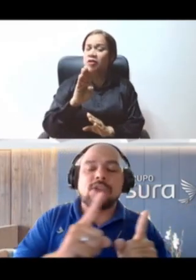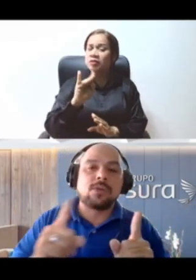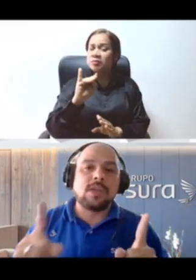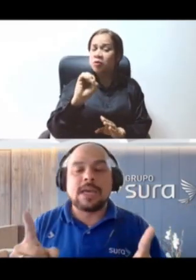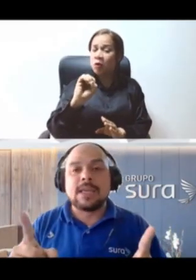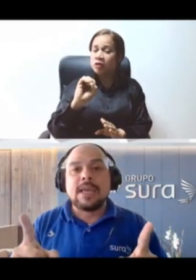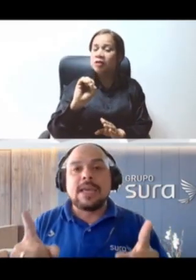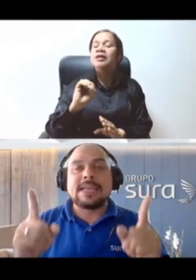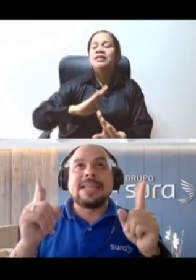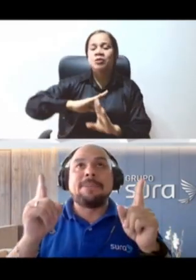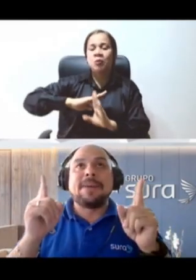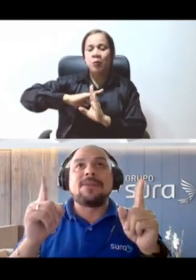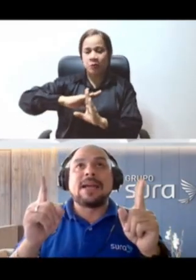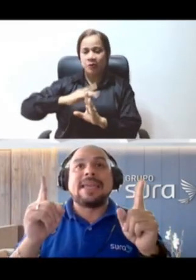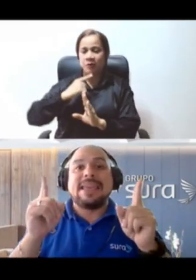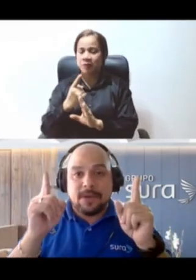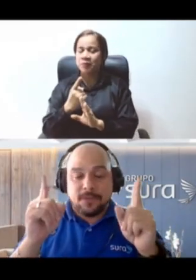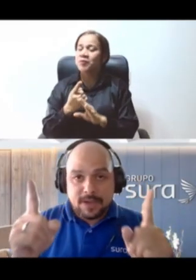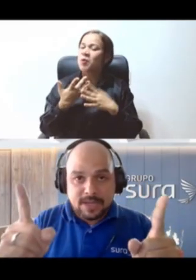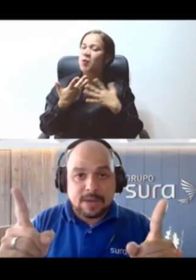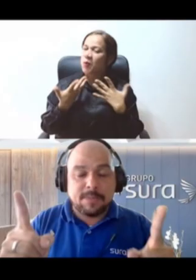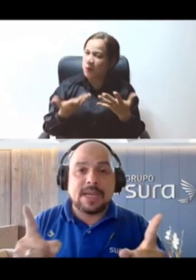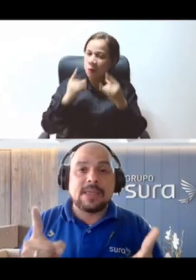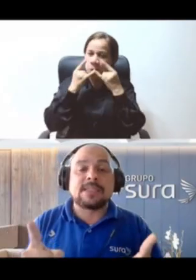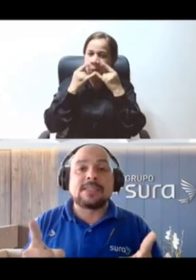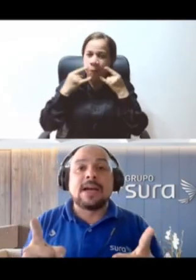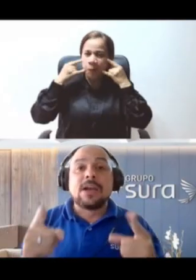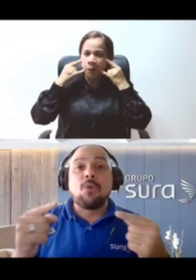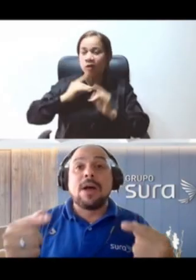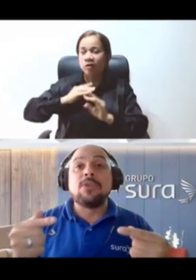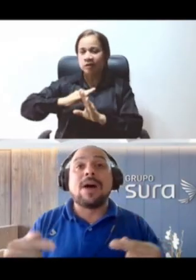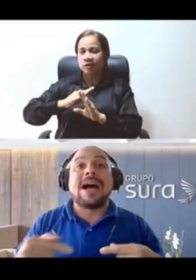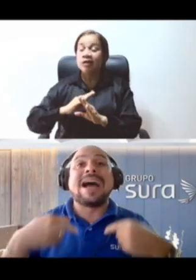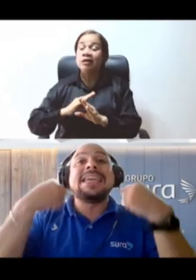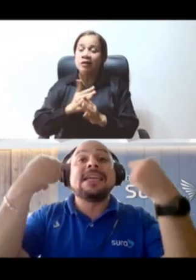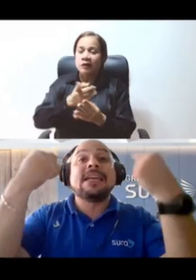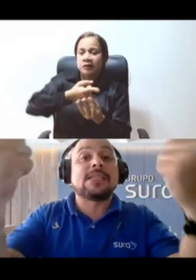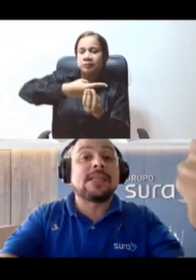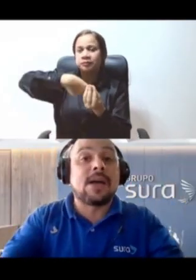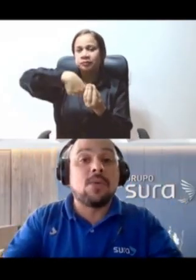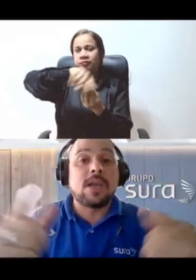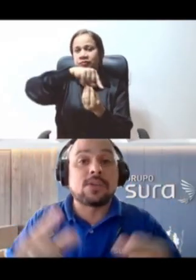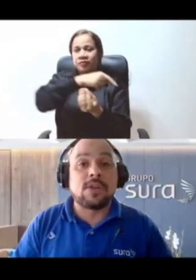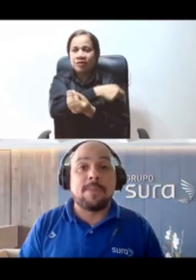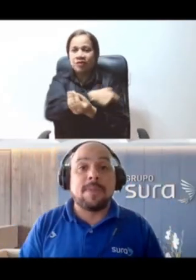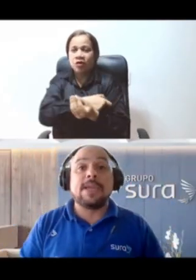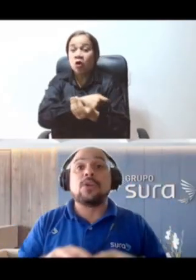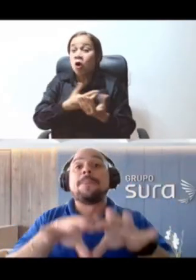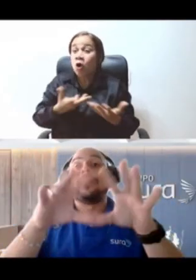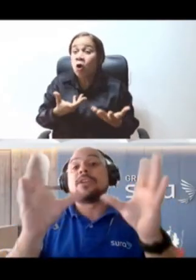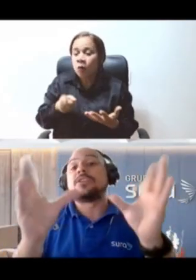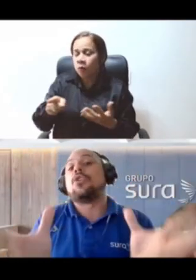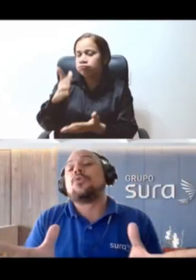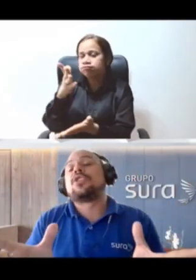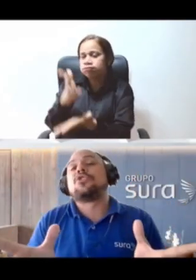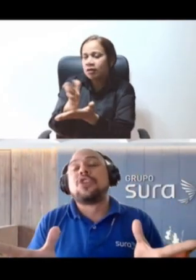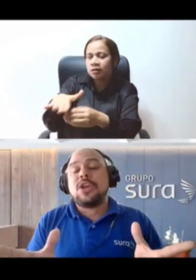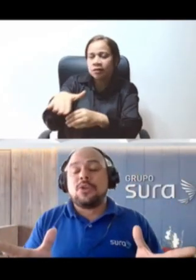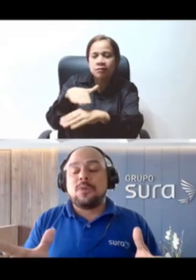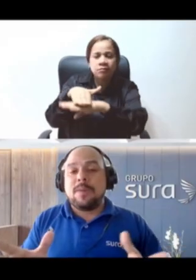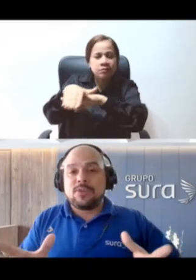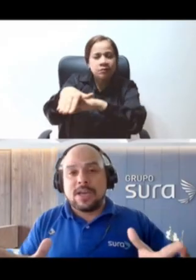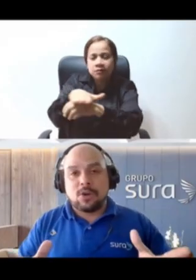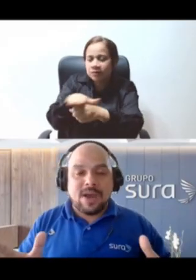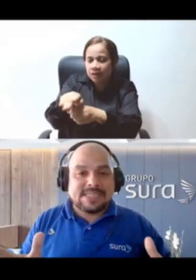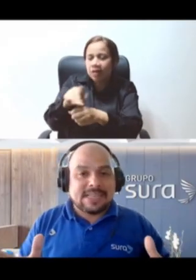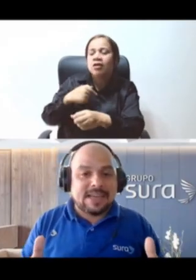importante, bioseguridad. Es la palabra que define al brigadista cuando va a ingresar a una zona de peligro. Entonces, hoy,